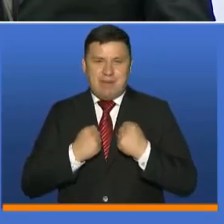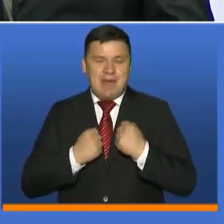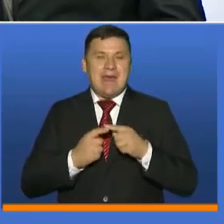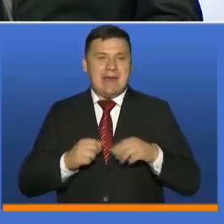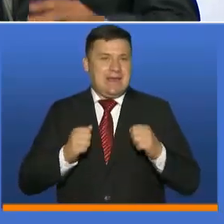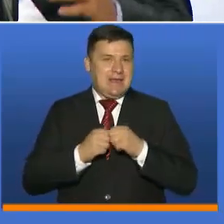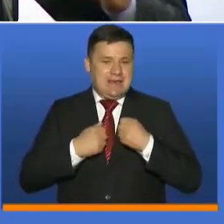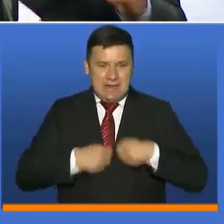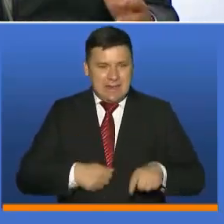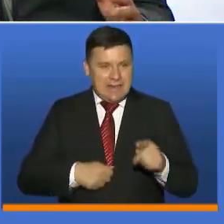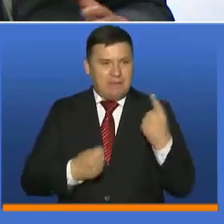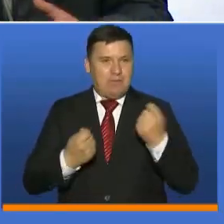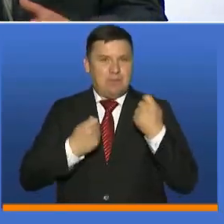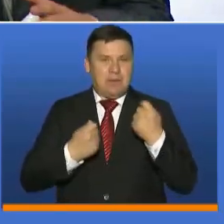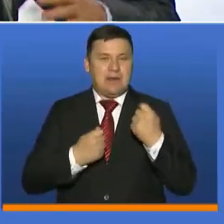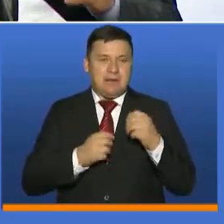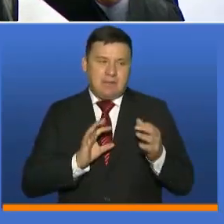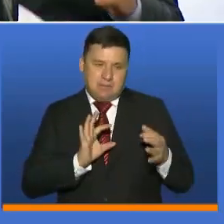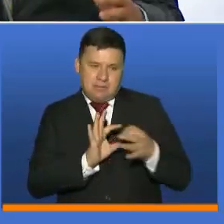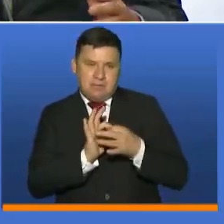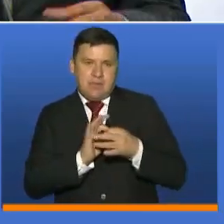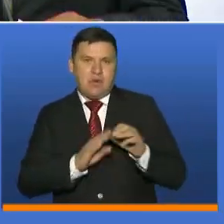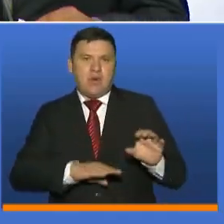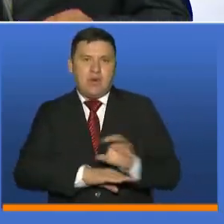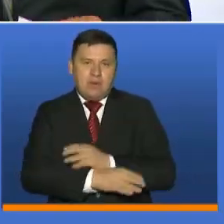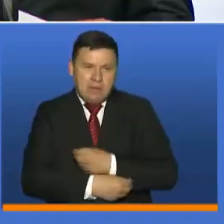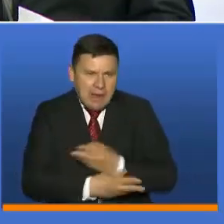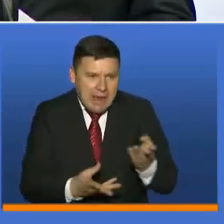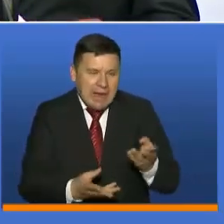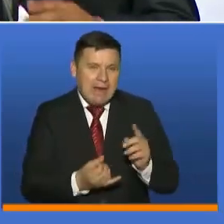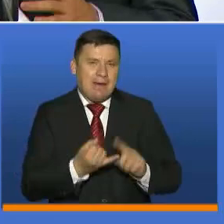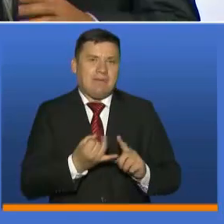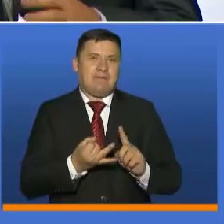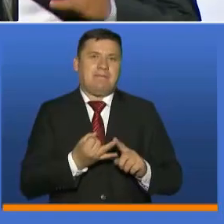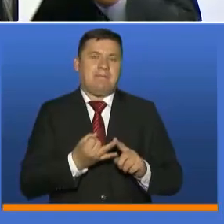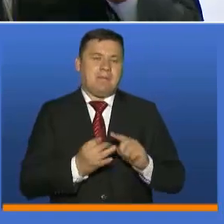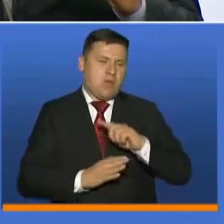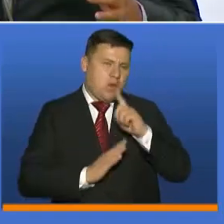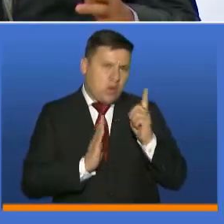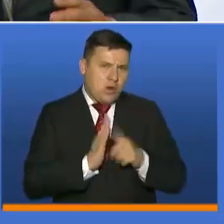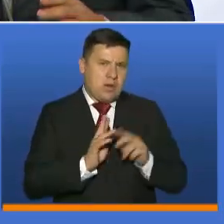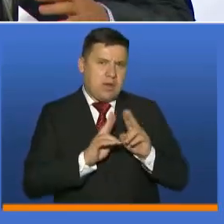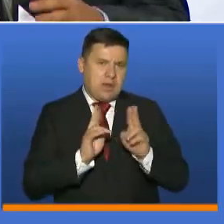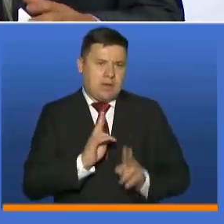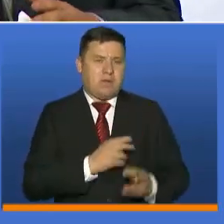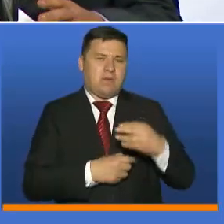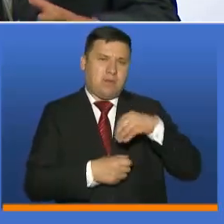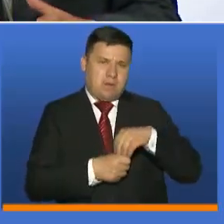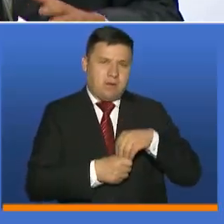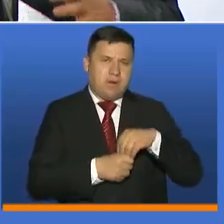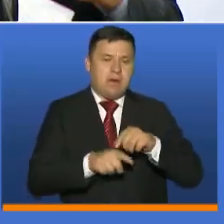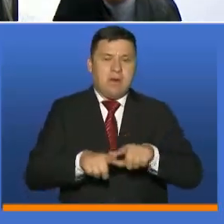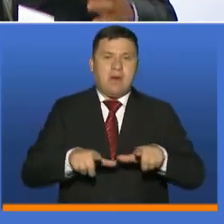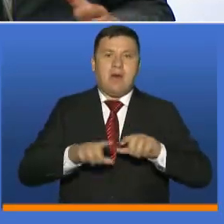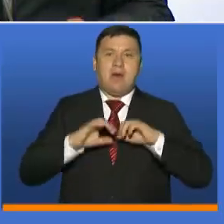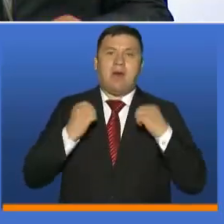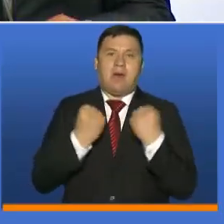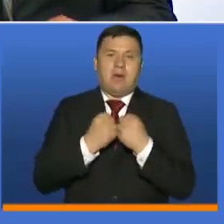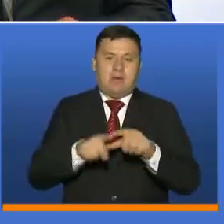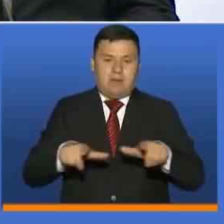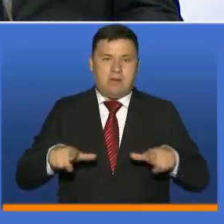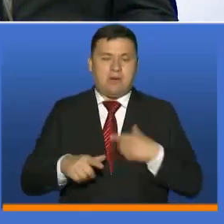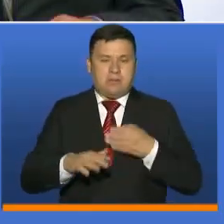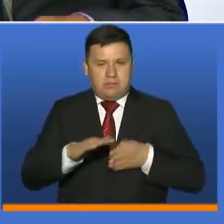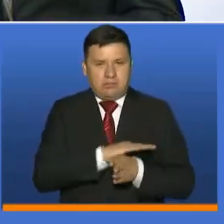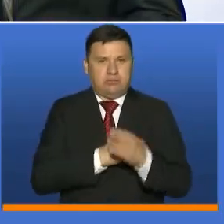Sacúdete está totalmente equipado con equipos de cómputo, está totalmente equipado con internet, con un aula que le permite a los